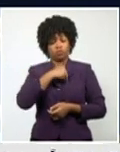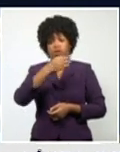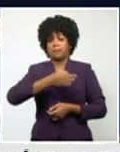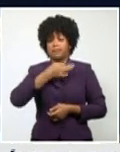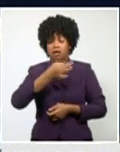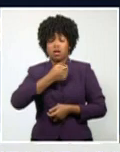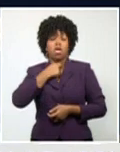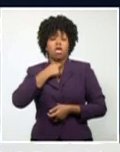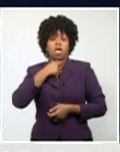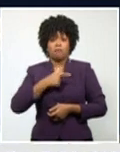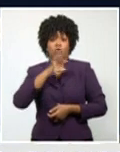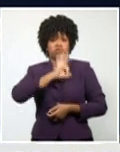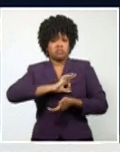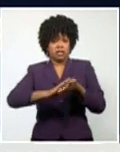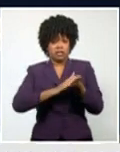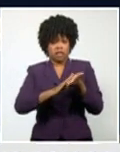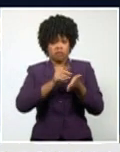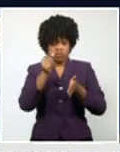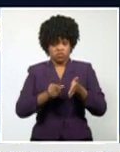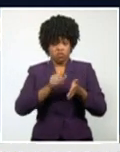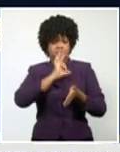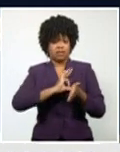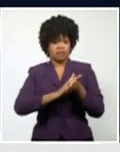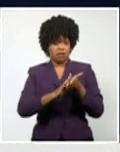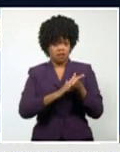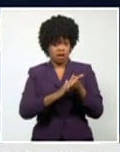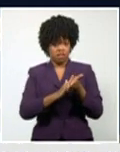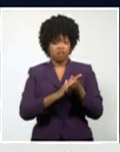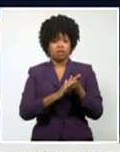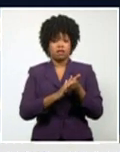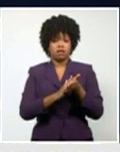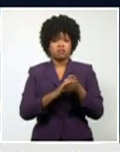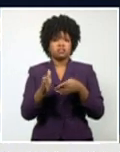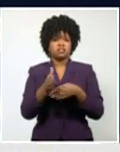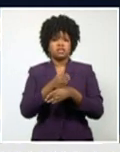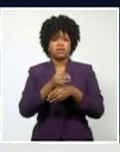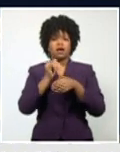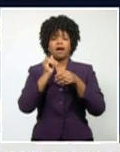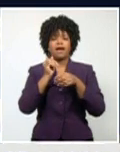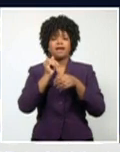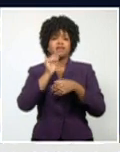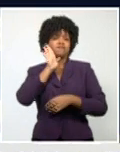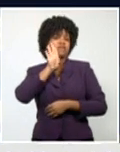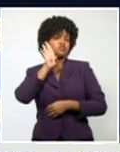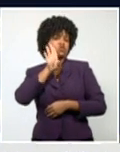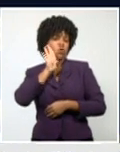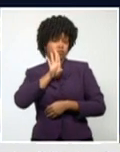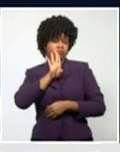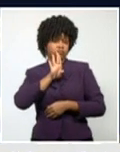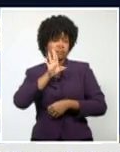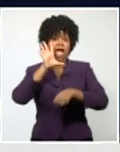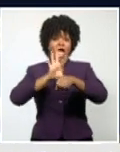cuando son asintomáticos, realmente hasta ese momento se llaman infectados. Ya enfermo es